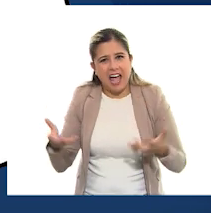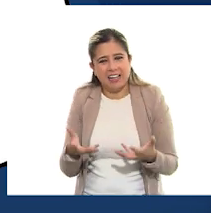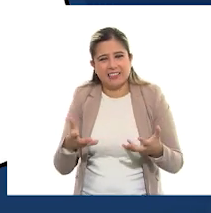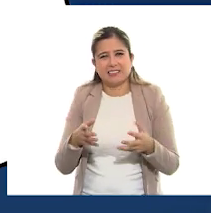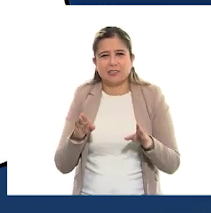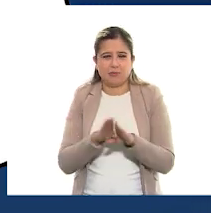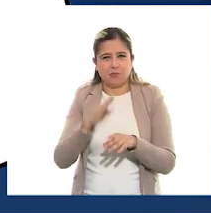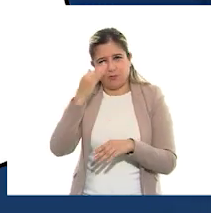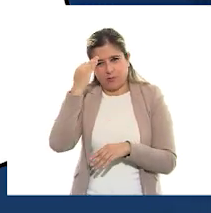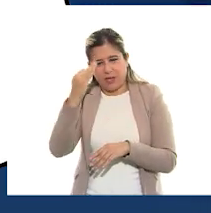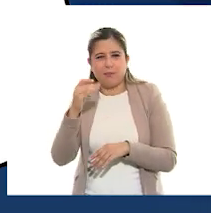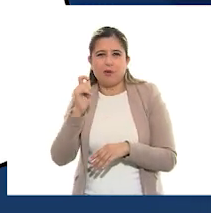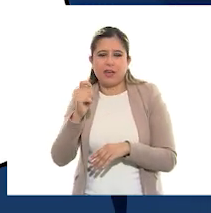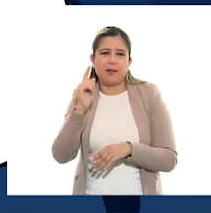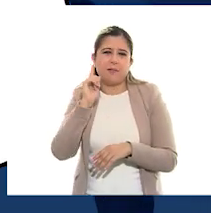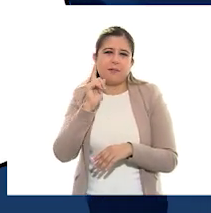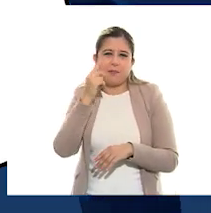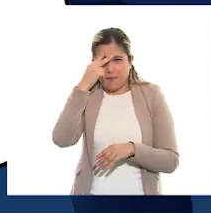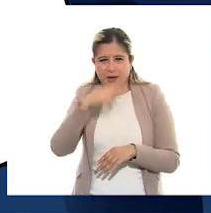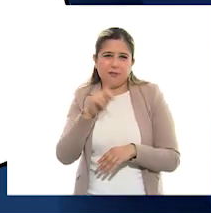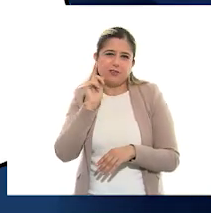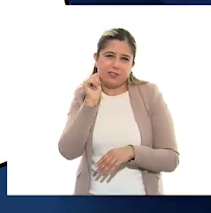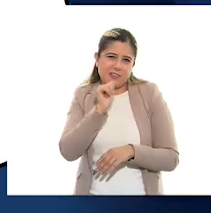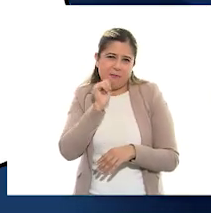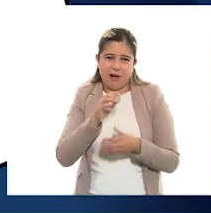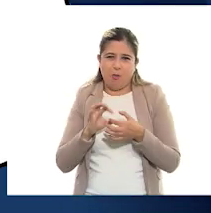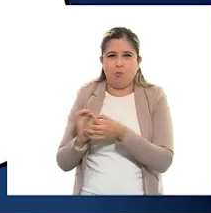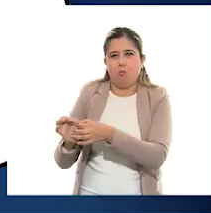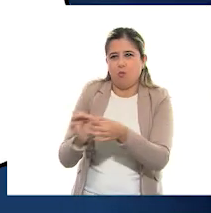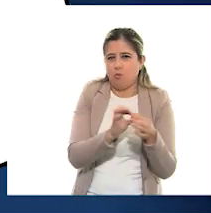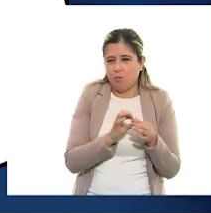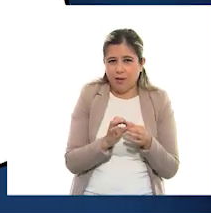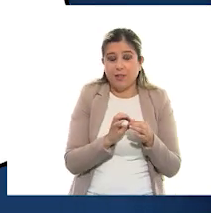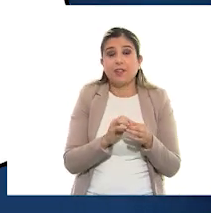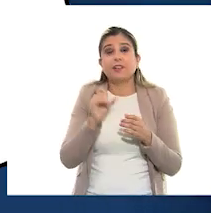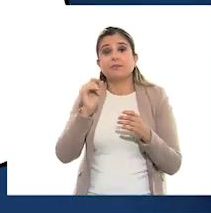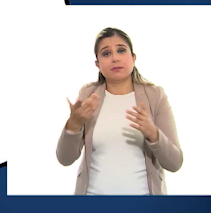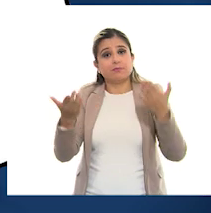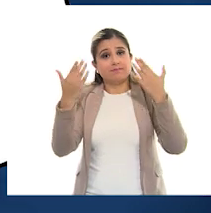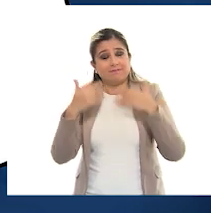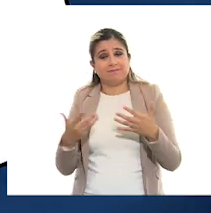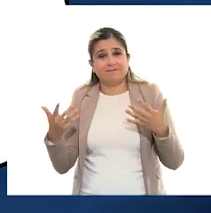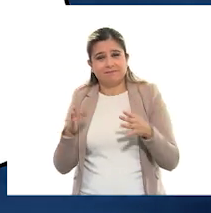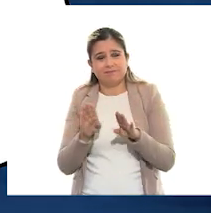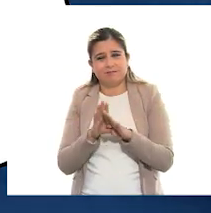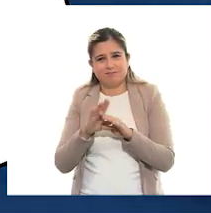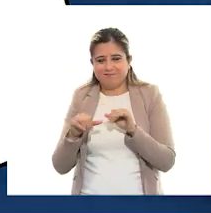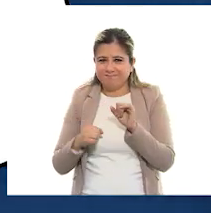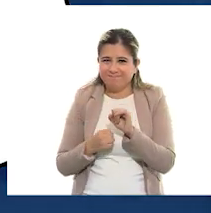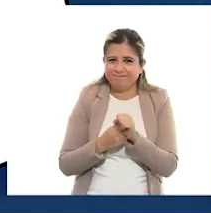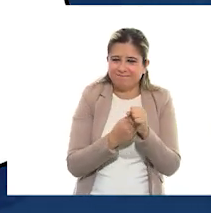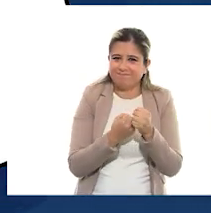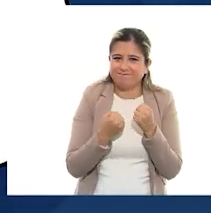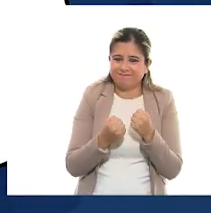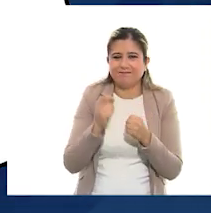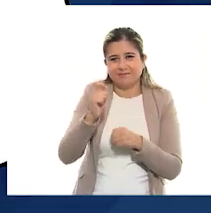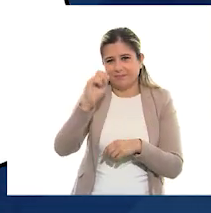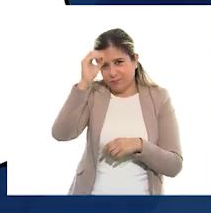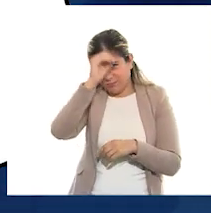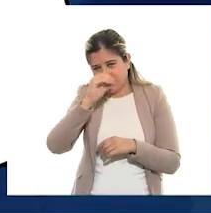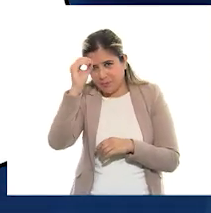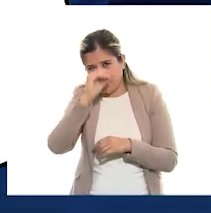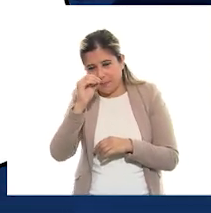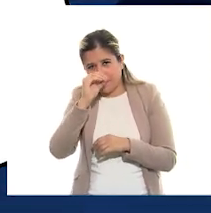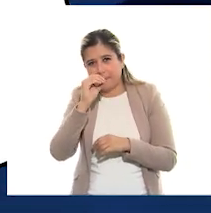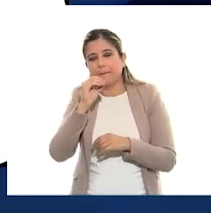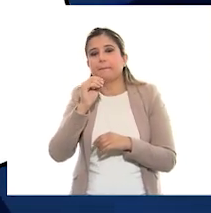momentos así los mexicanos somos unidos y solidarios. Pero el hecho de que eso la reconforte es más una opinión.